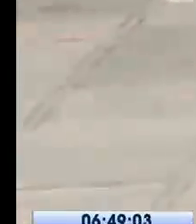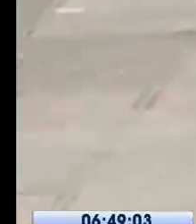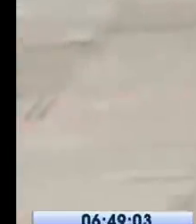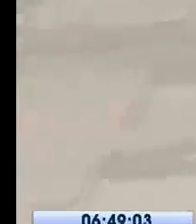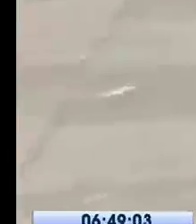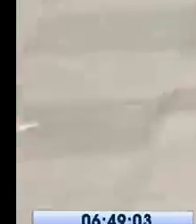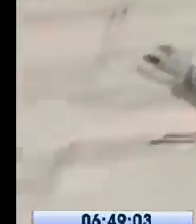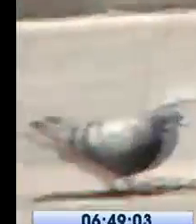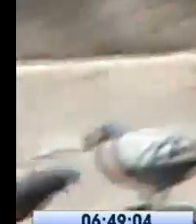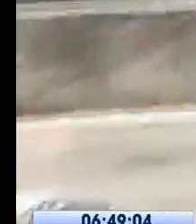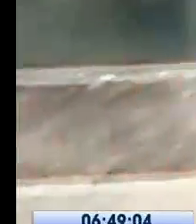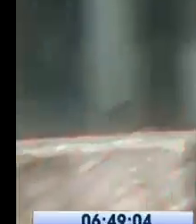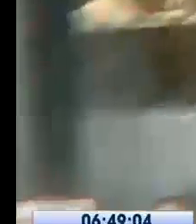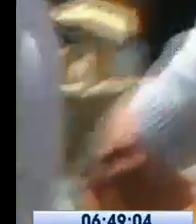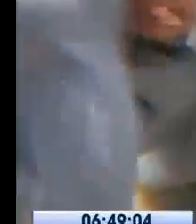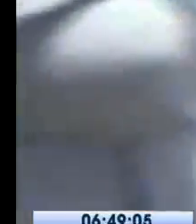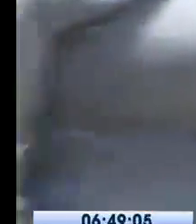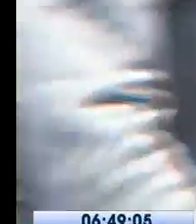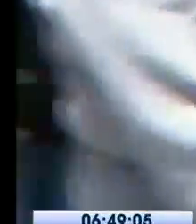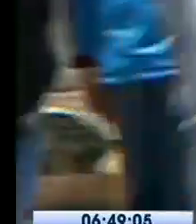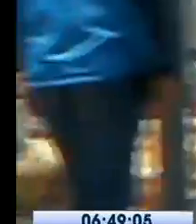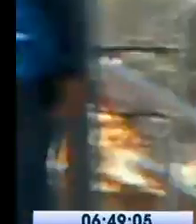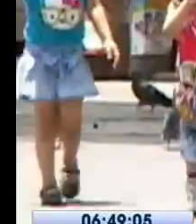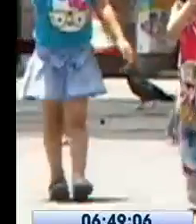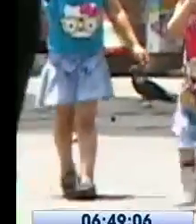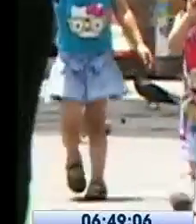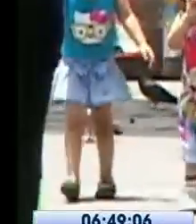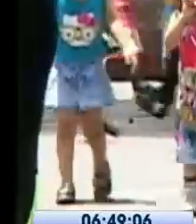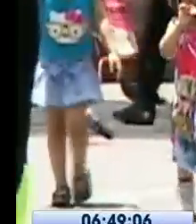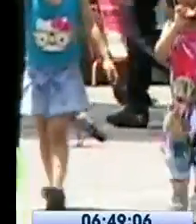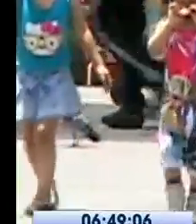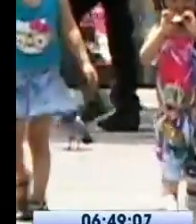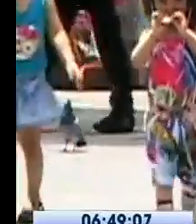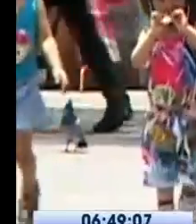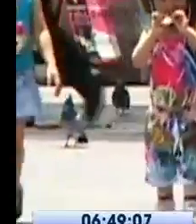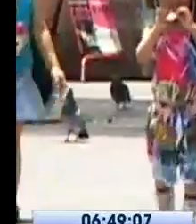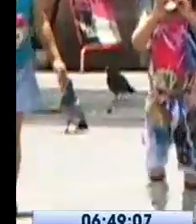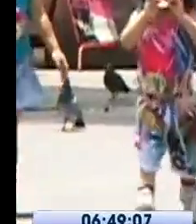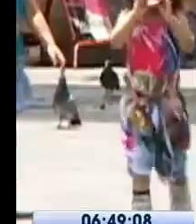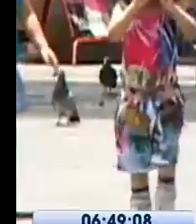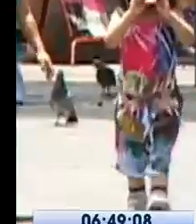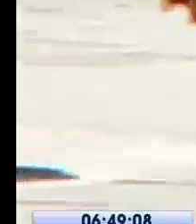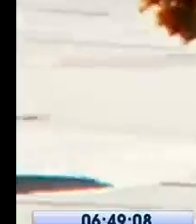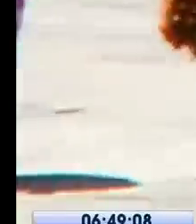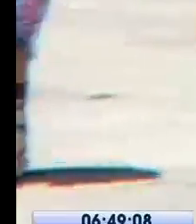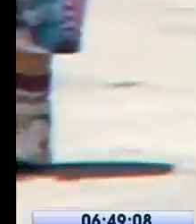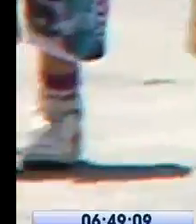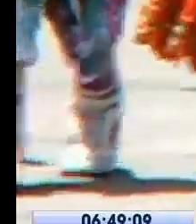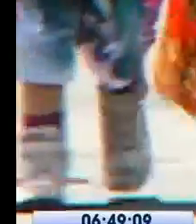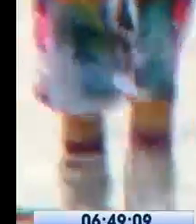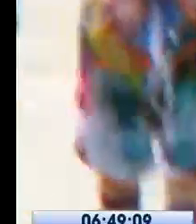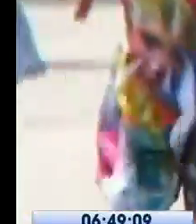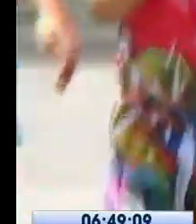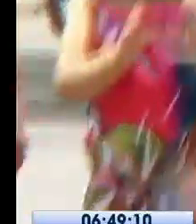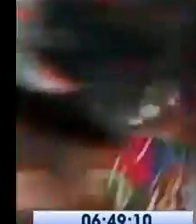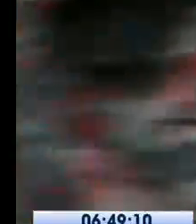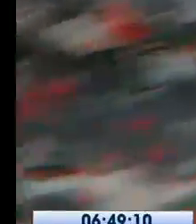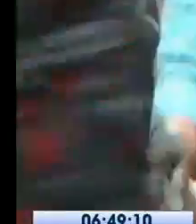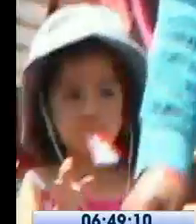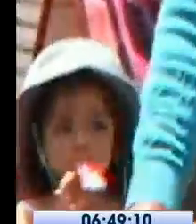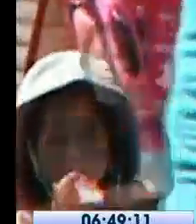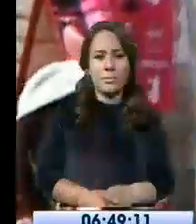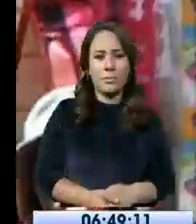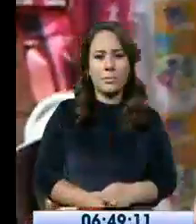también llamada centro, hecha de paño en colores fuertes y con bordados en el borde inferior en forma de guirnalda. La otra